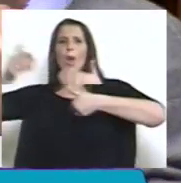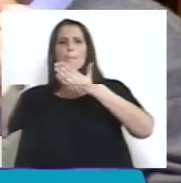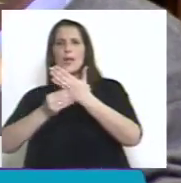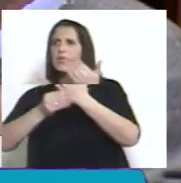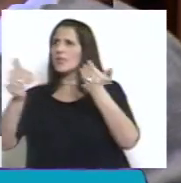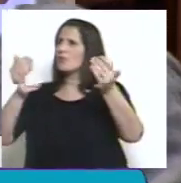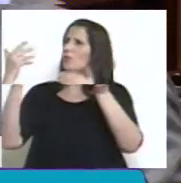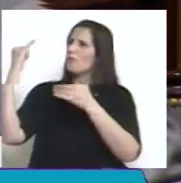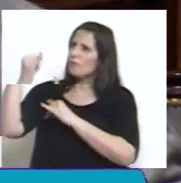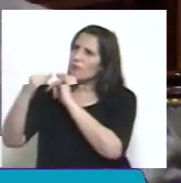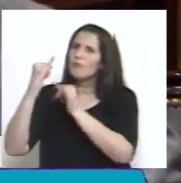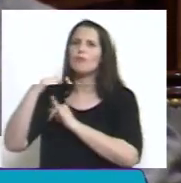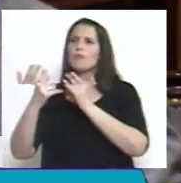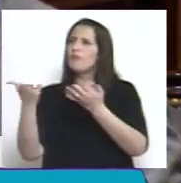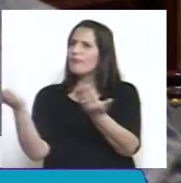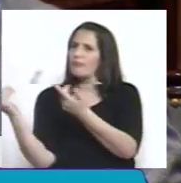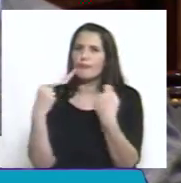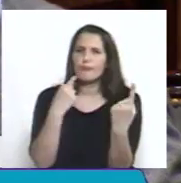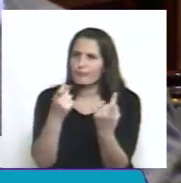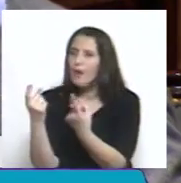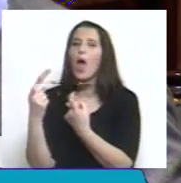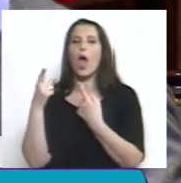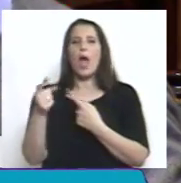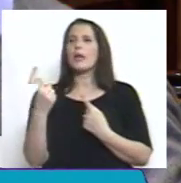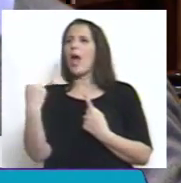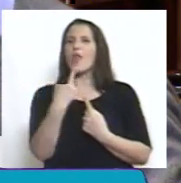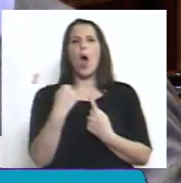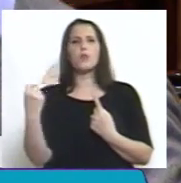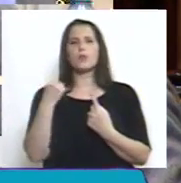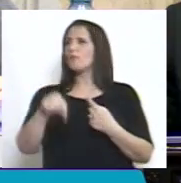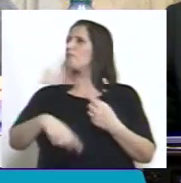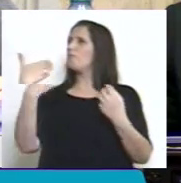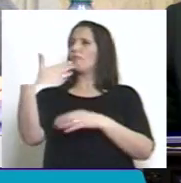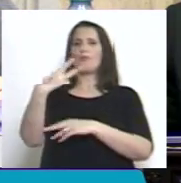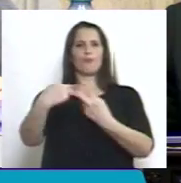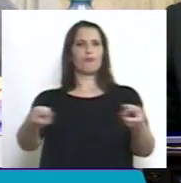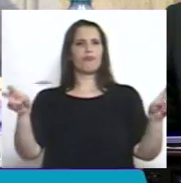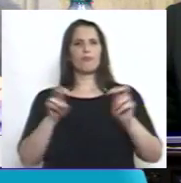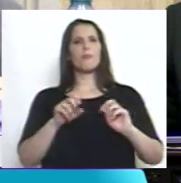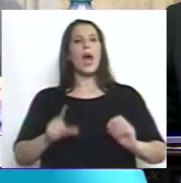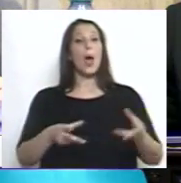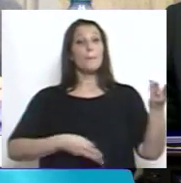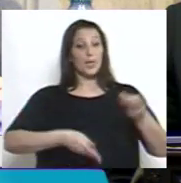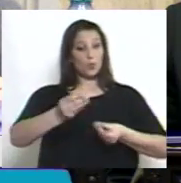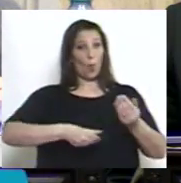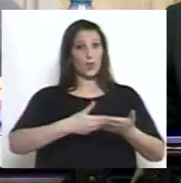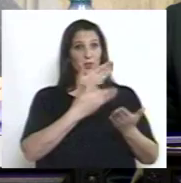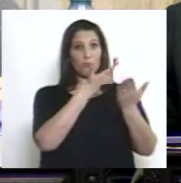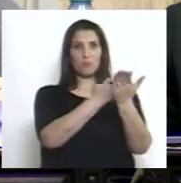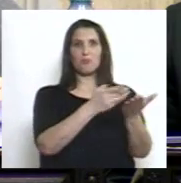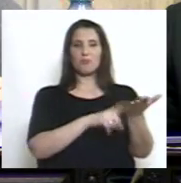explicar, vamos a poder tomar las visiones de todos los participantes de esta Cámara para tener un presupuesto que nos genere con estos